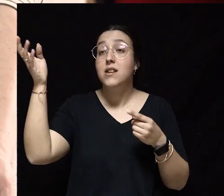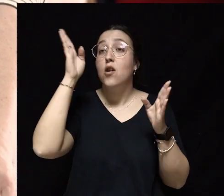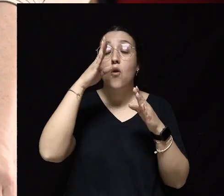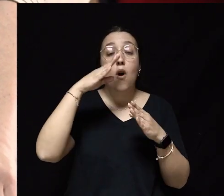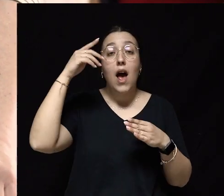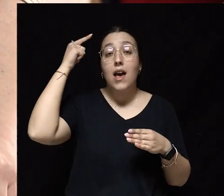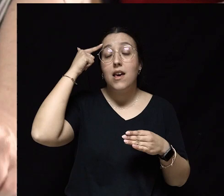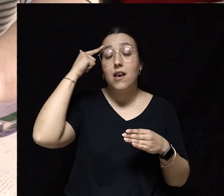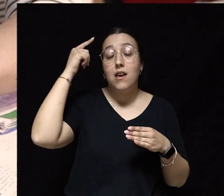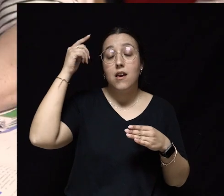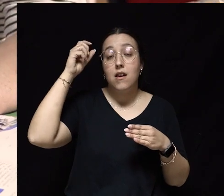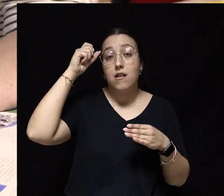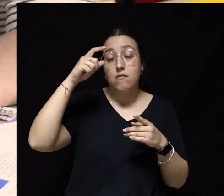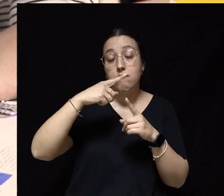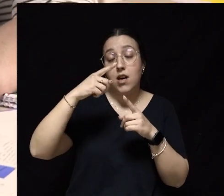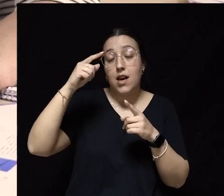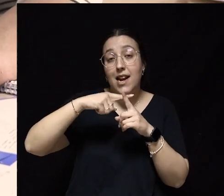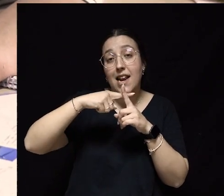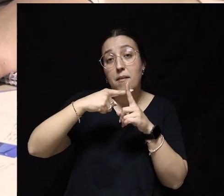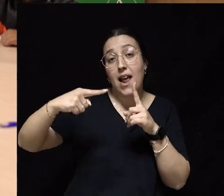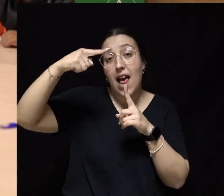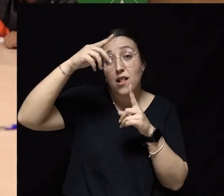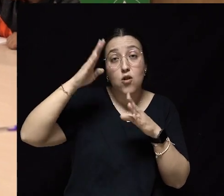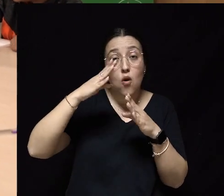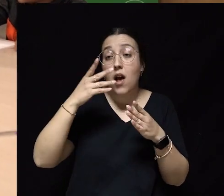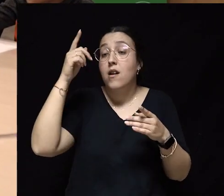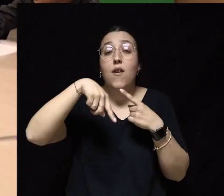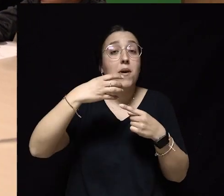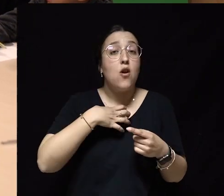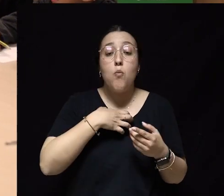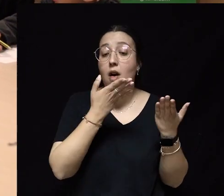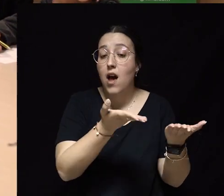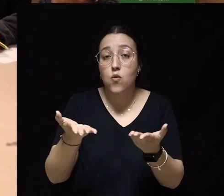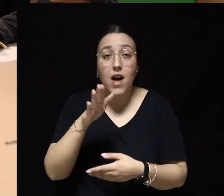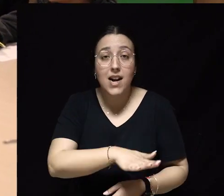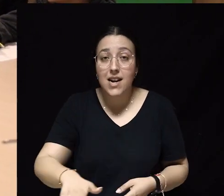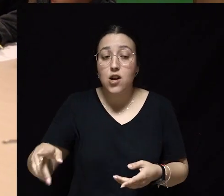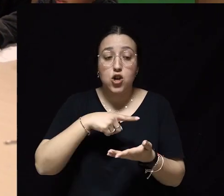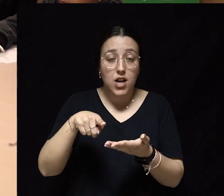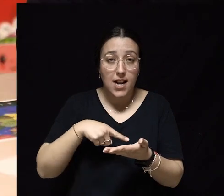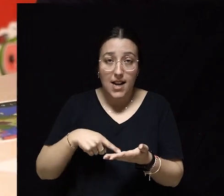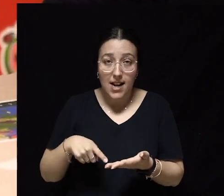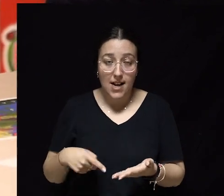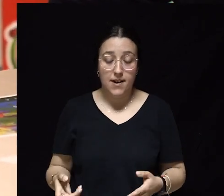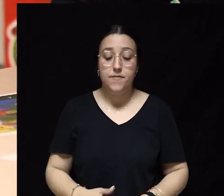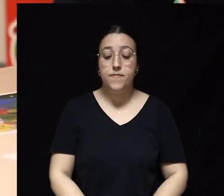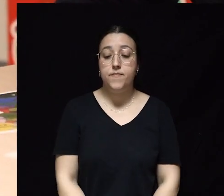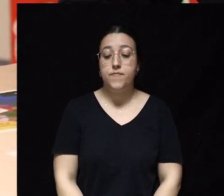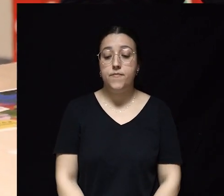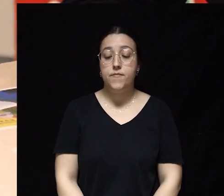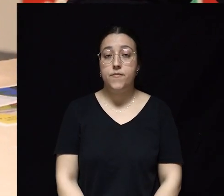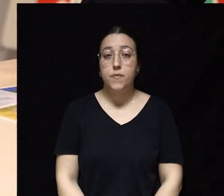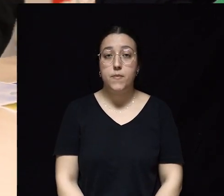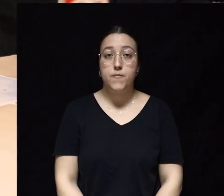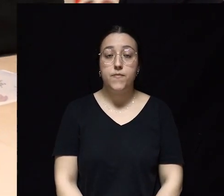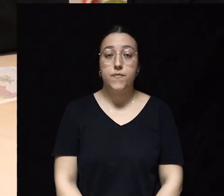existe el condicionante del entorno familiar en la infancia gitana, pues los padres, salvo contadas excepciones, jamás han tenido un